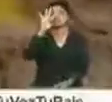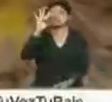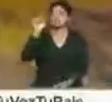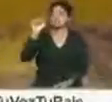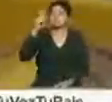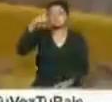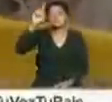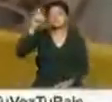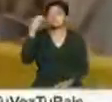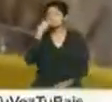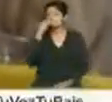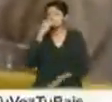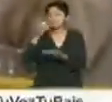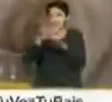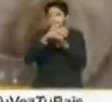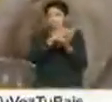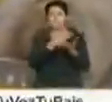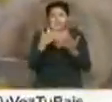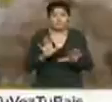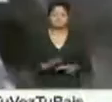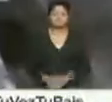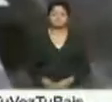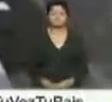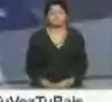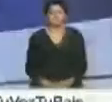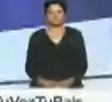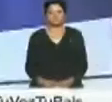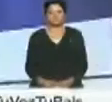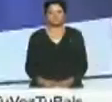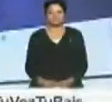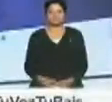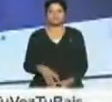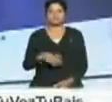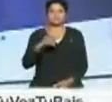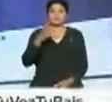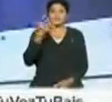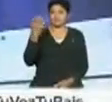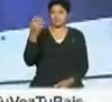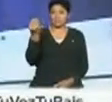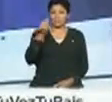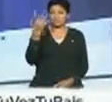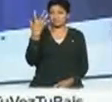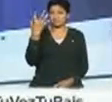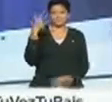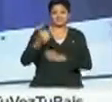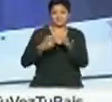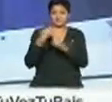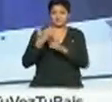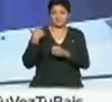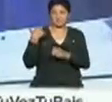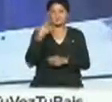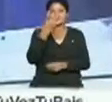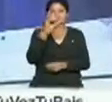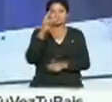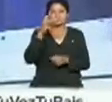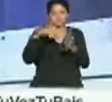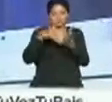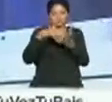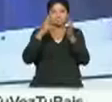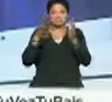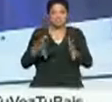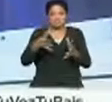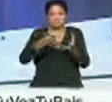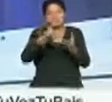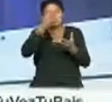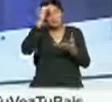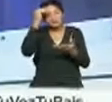dólares. Cristina Pavón, Noticiero Ciudadano. 18 estudiantes de 15 años en adelante interesados en aprender el